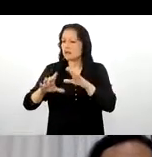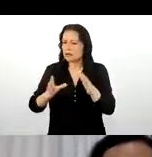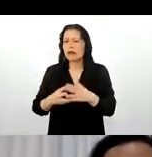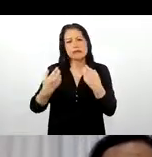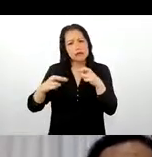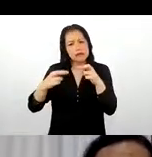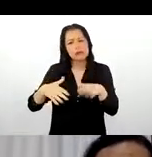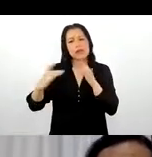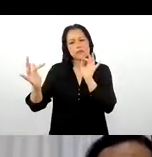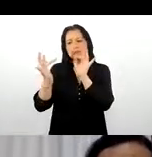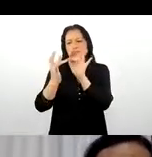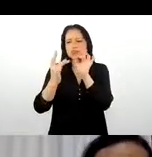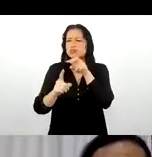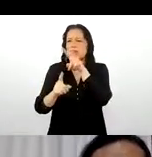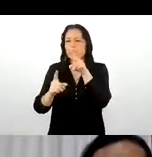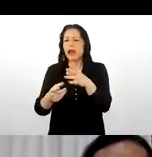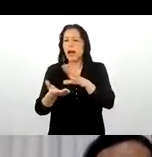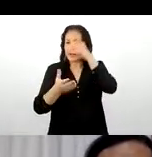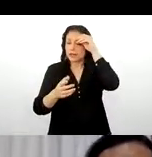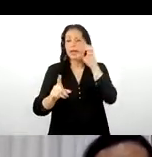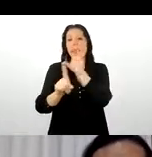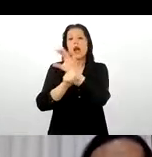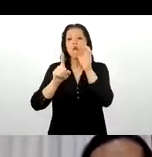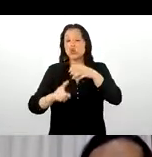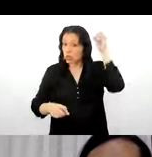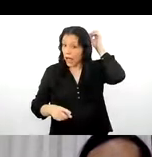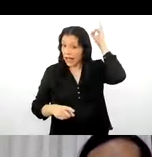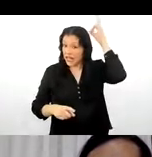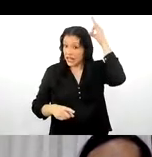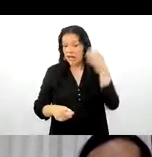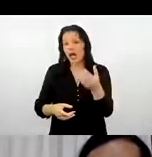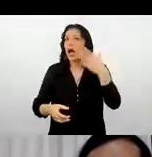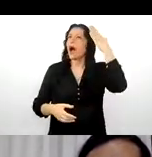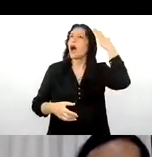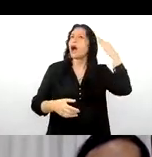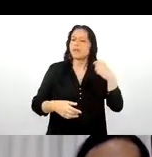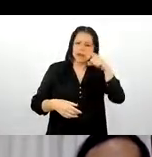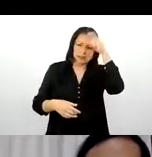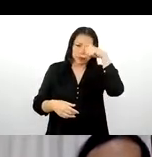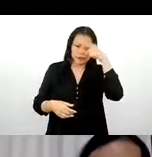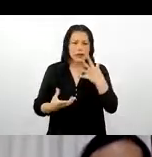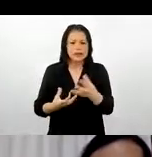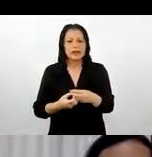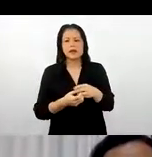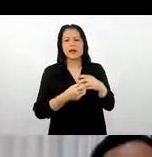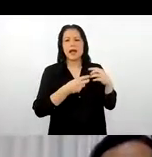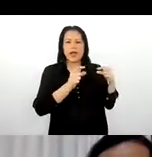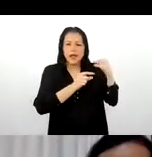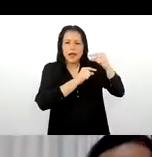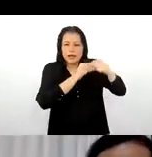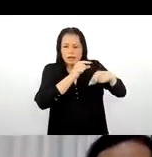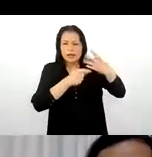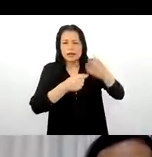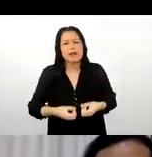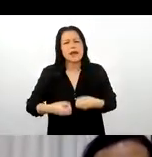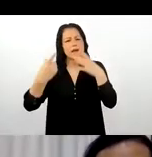poder conectarte con la cultura inca, ¿no? Con el espíritu inca que ellas tienen como legado, ¿no? Y te ofrecen una serie